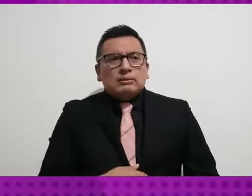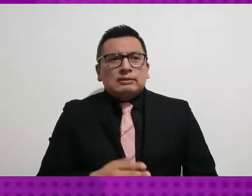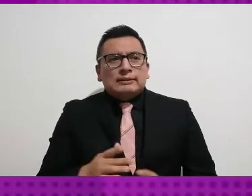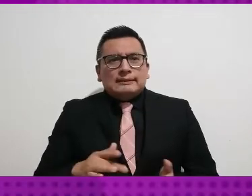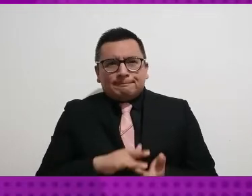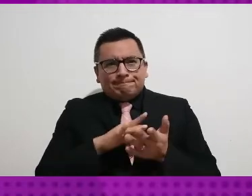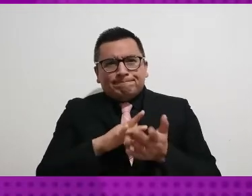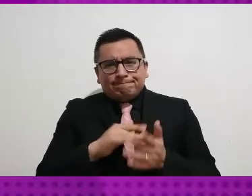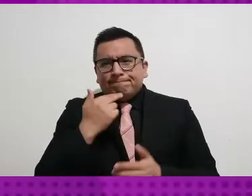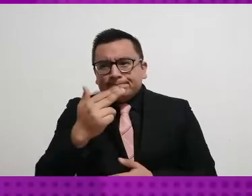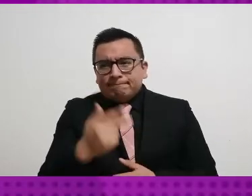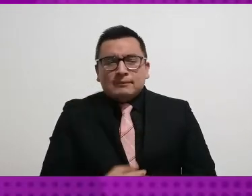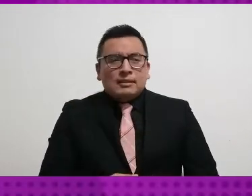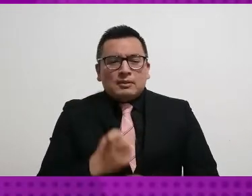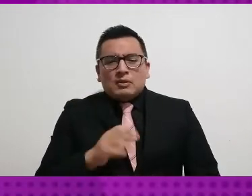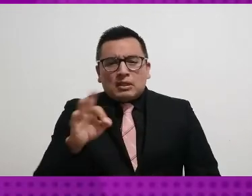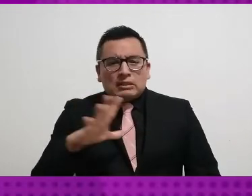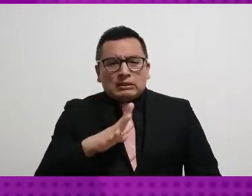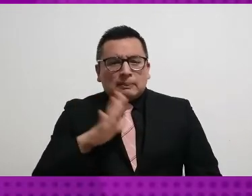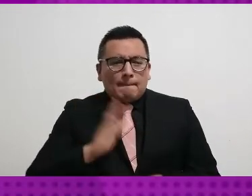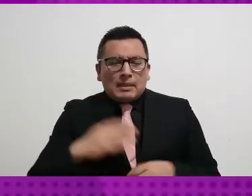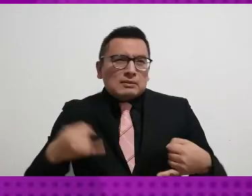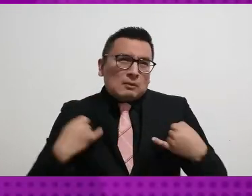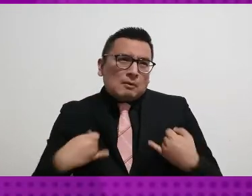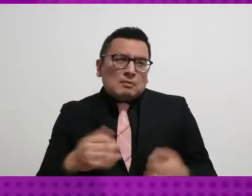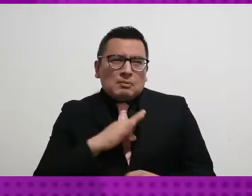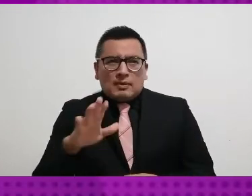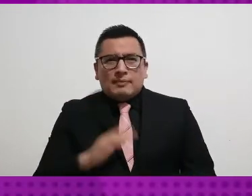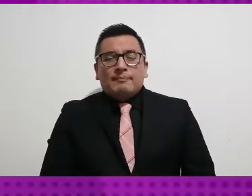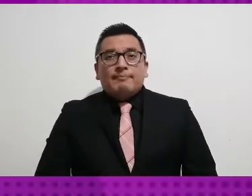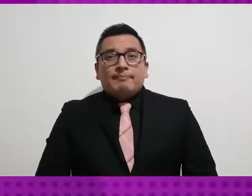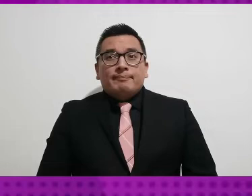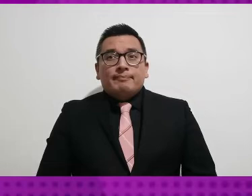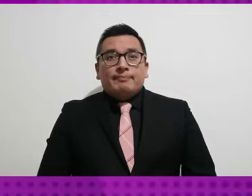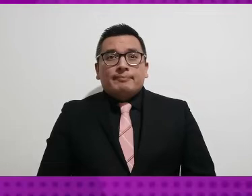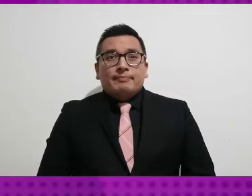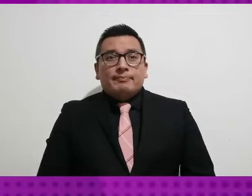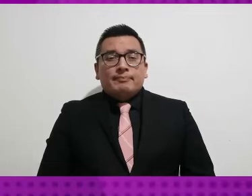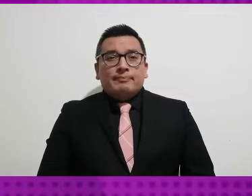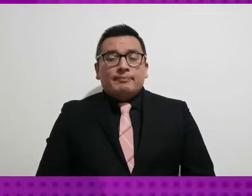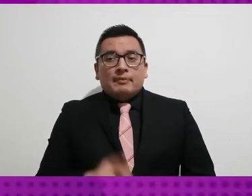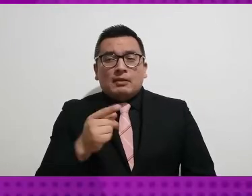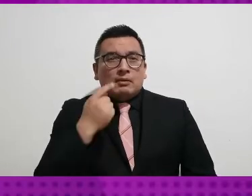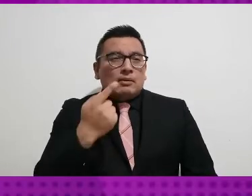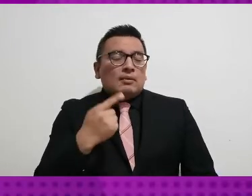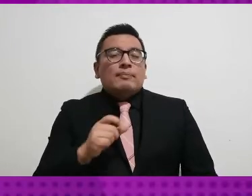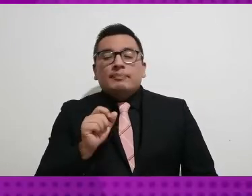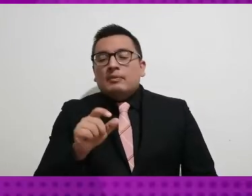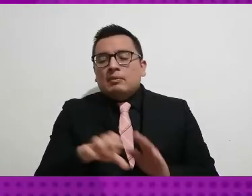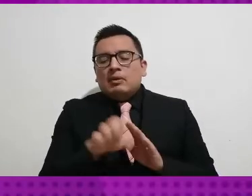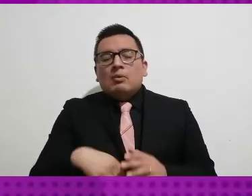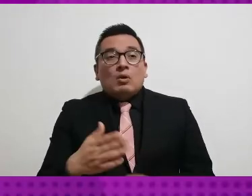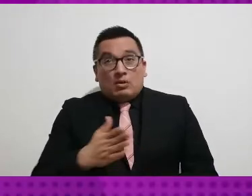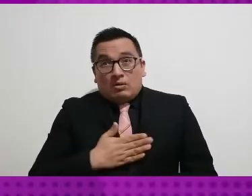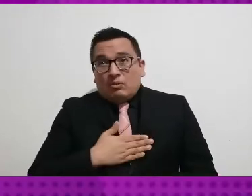esta situación y pudiera haber más jóvenes participando en ese tipo de cosas. También la otra es que en el ámbito en el que yo me desarrollaba, que